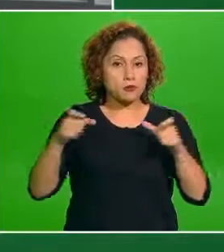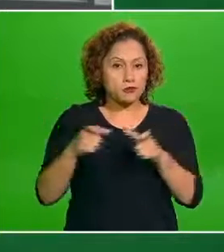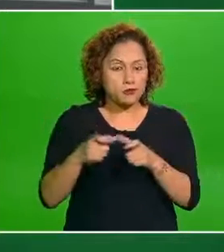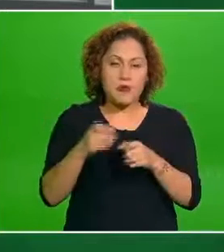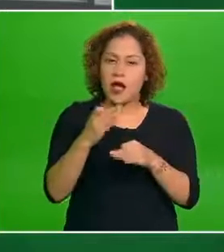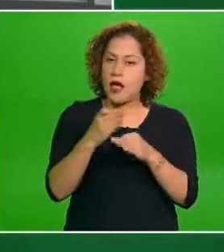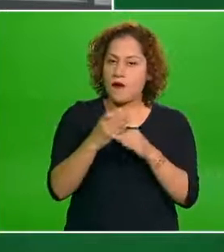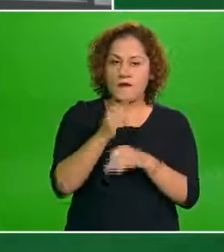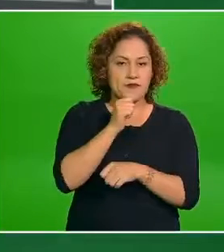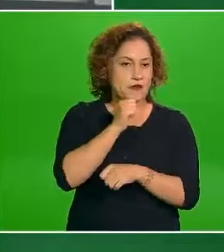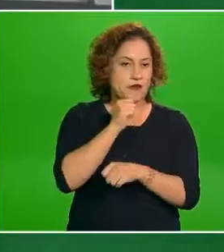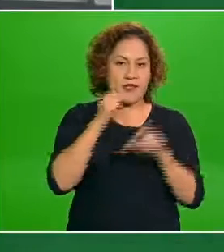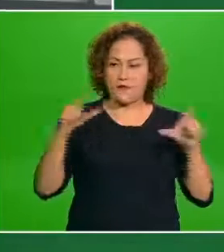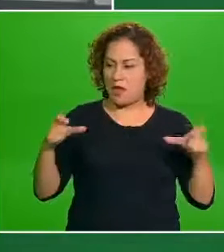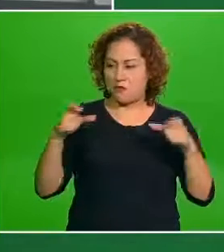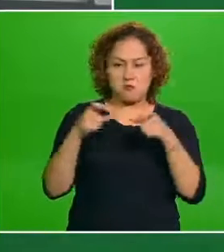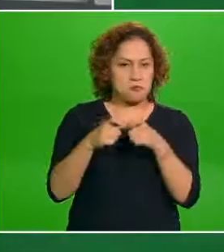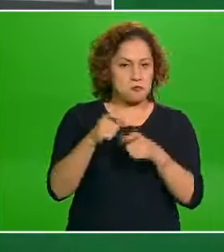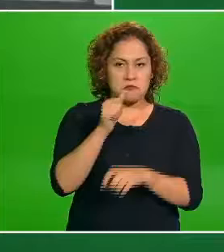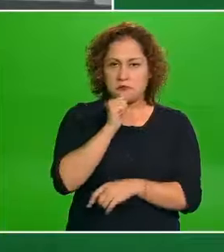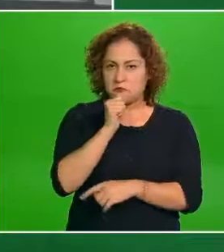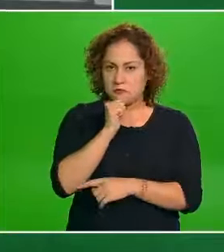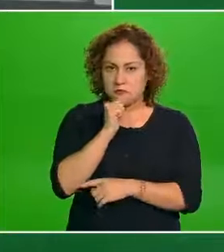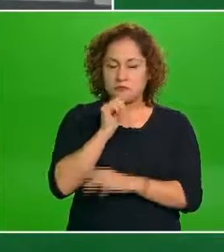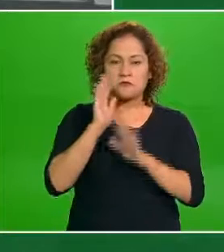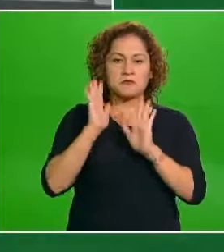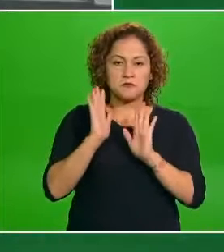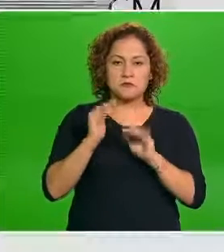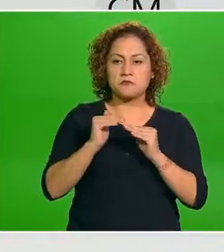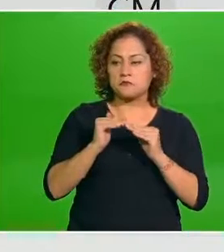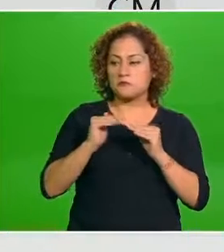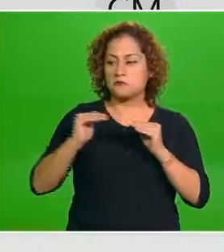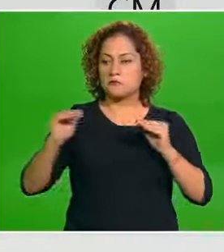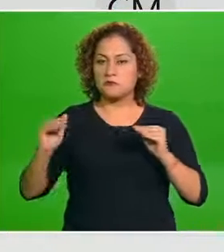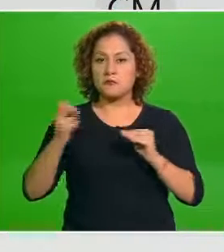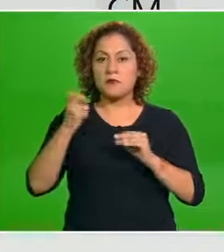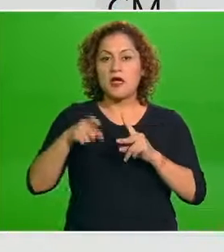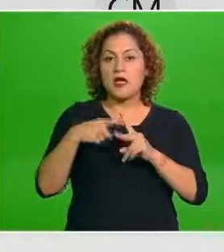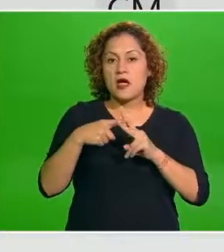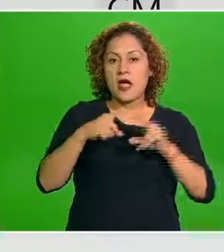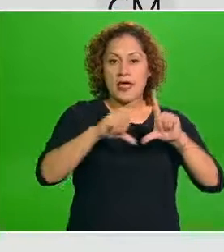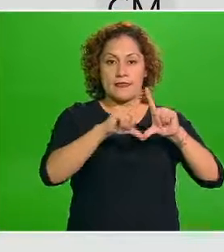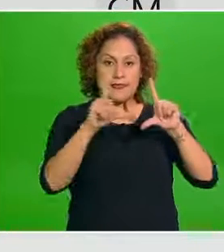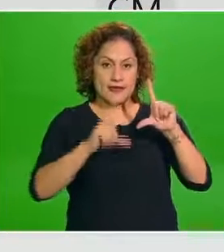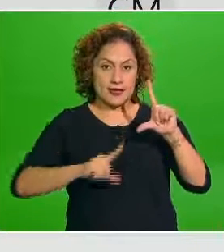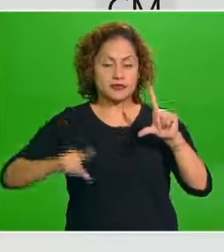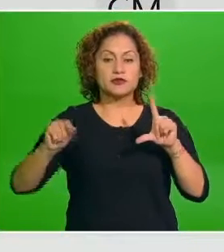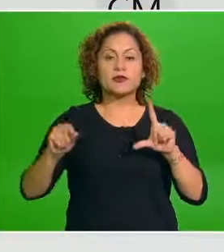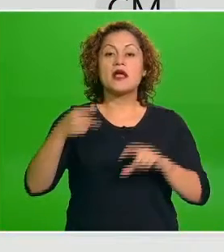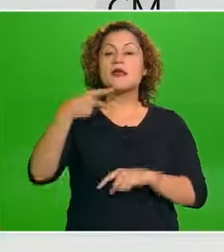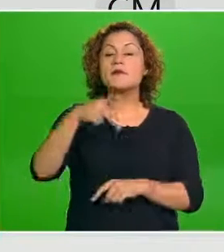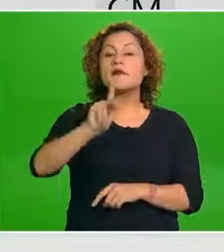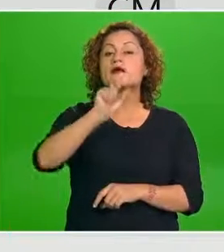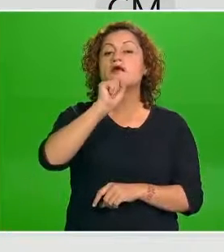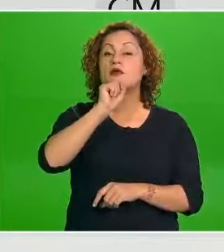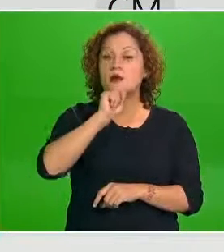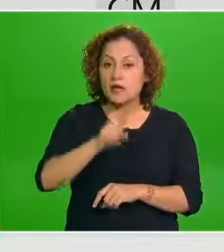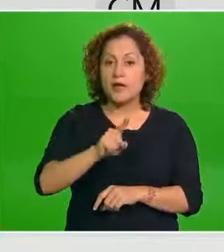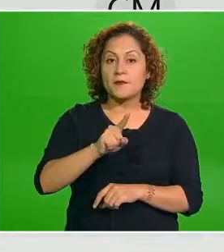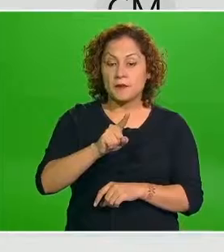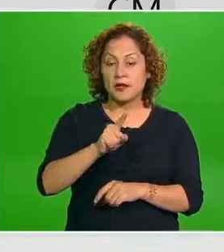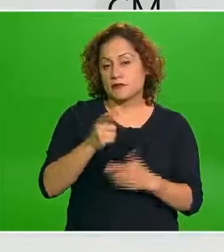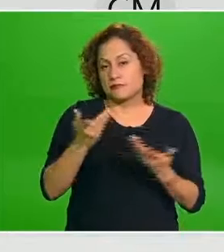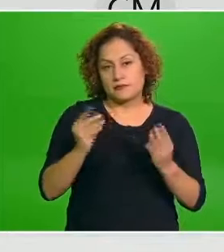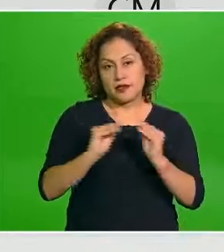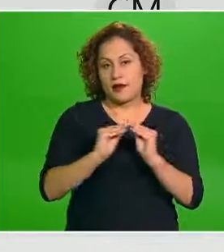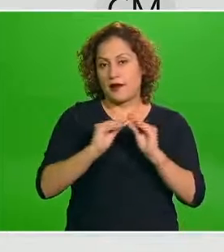sido el caso, que disminuya a tal grado, pero esto no solo se mide a nivel nacional, sino que también se genera a nivel,